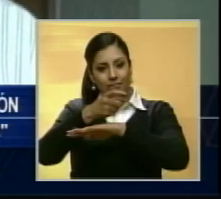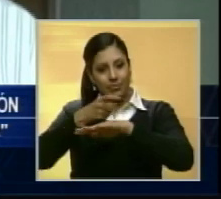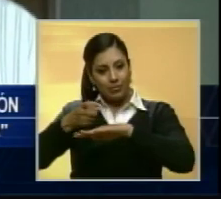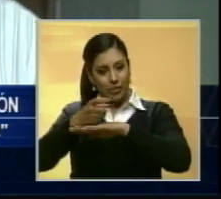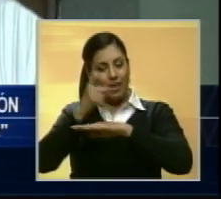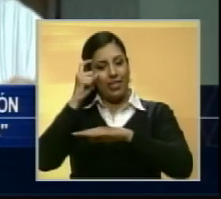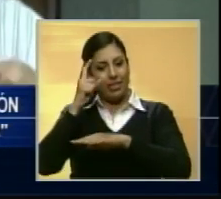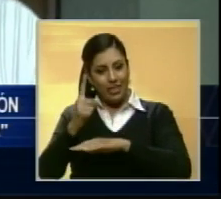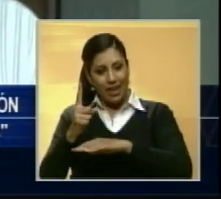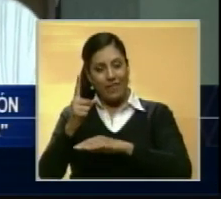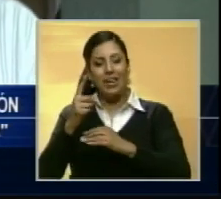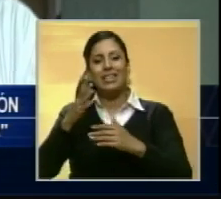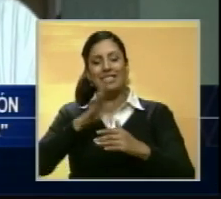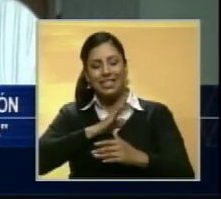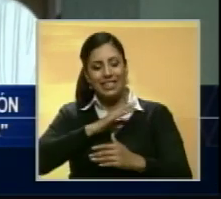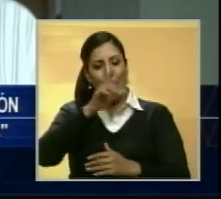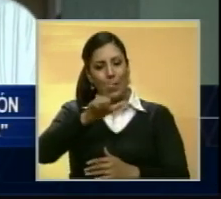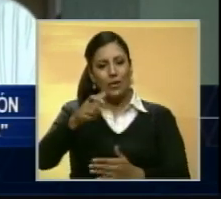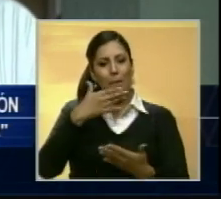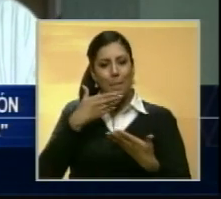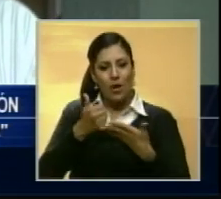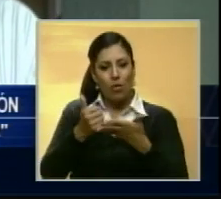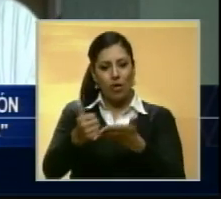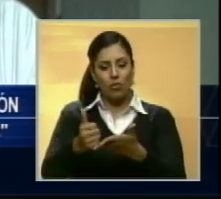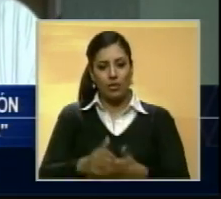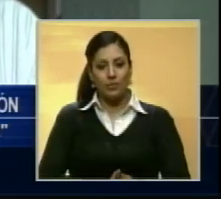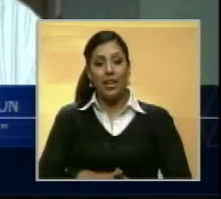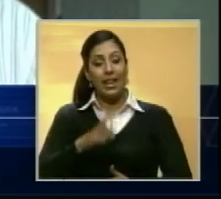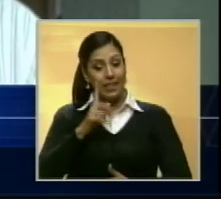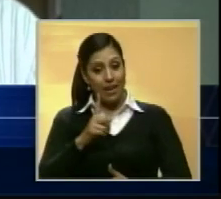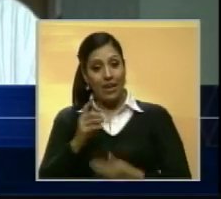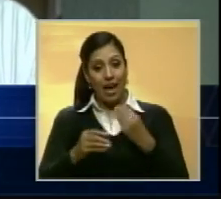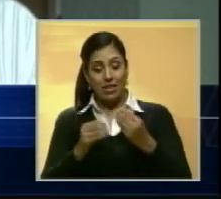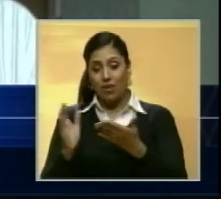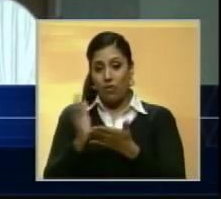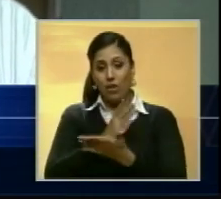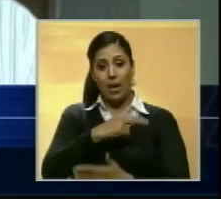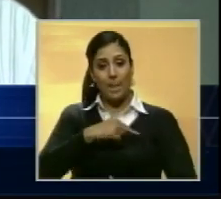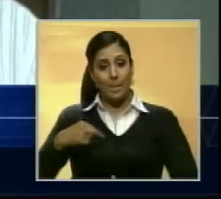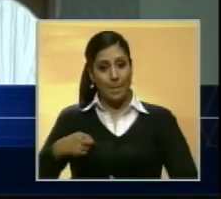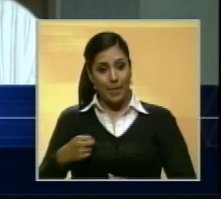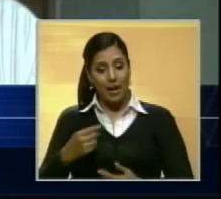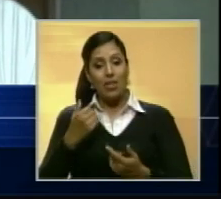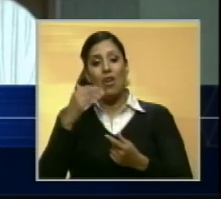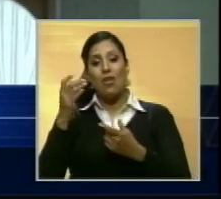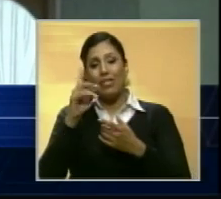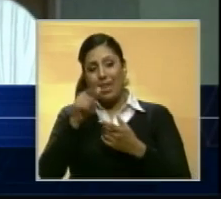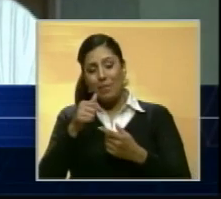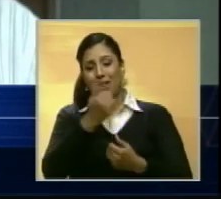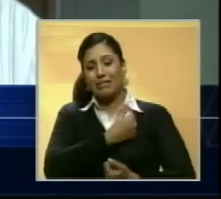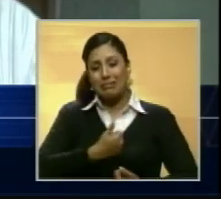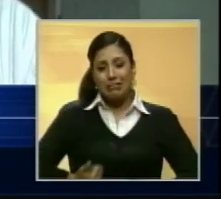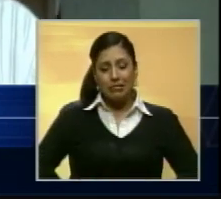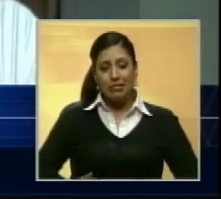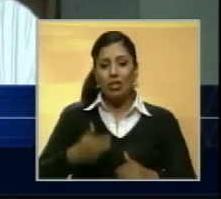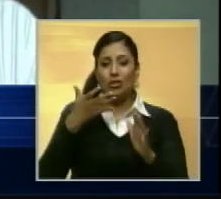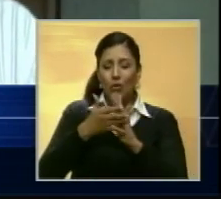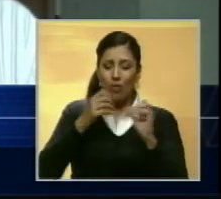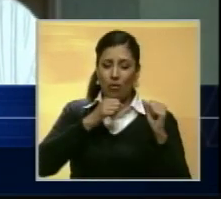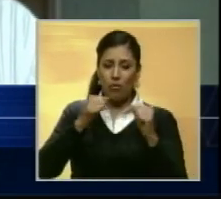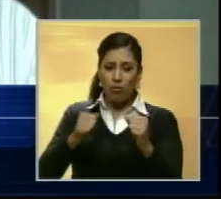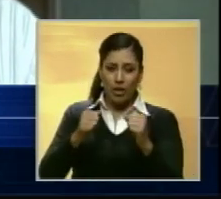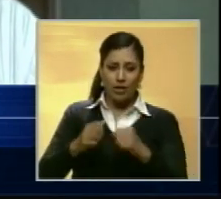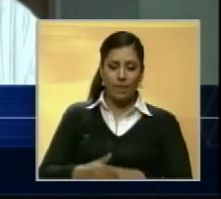gobierno que se merecen los venezolanos. Que sea capaz de erradicar el hambre, que combata la inseguridad con